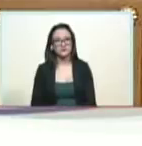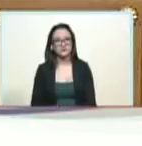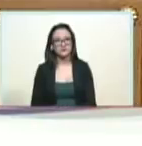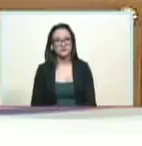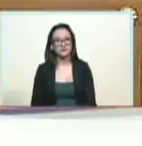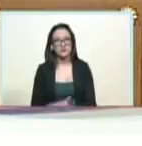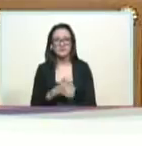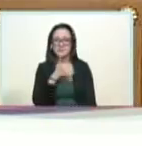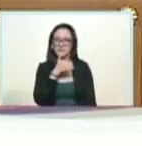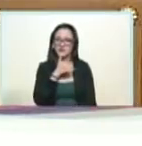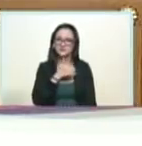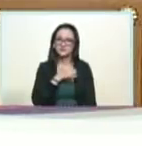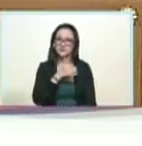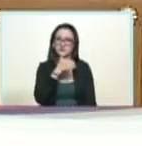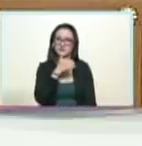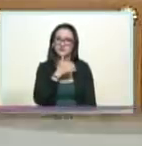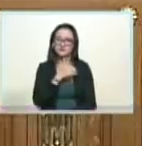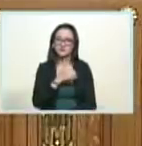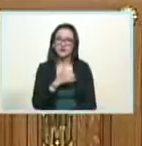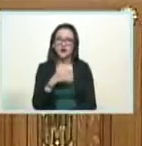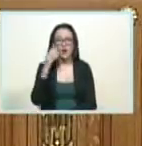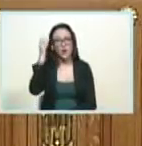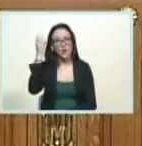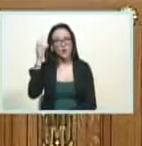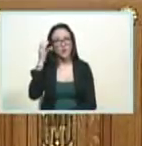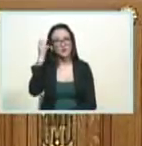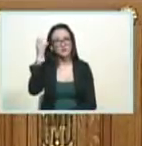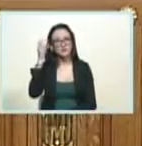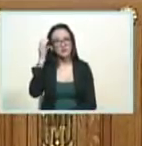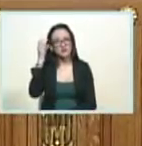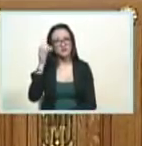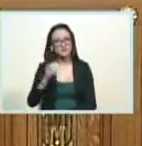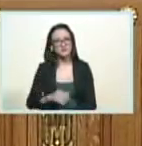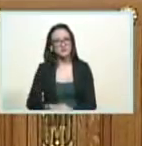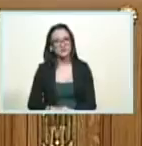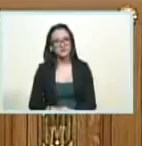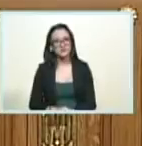con paciencia, con conciencia,